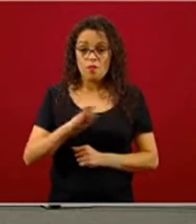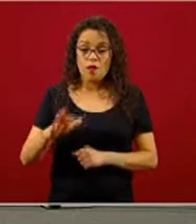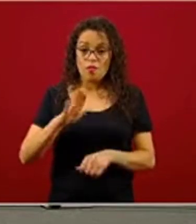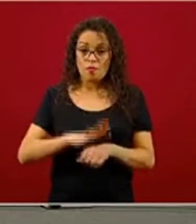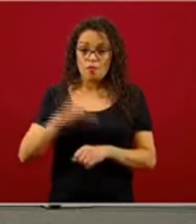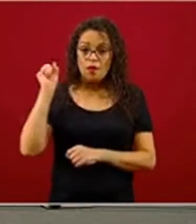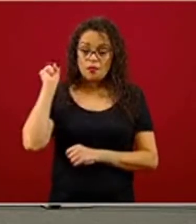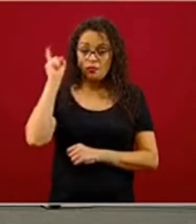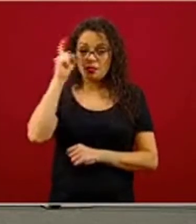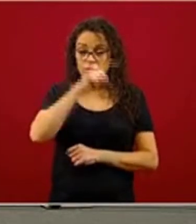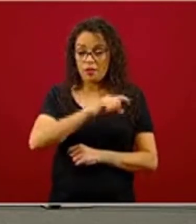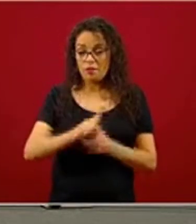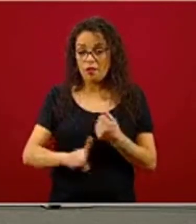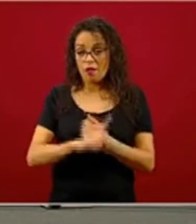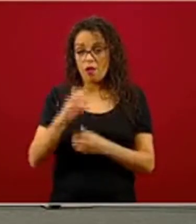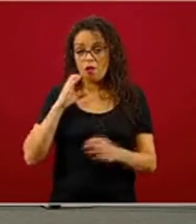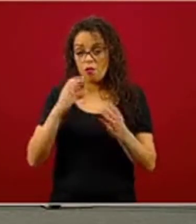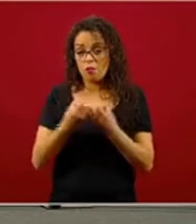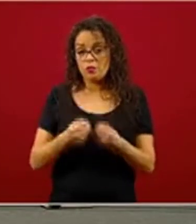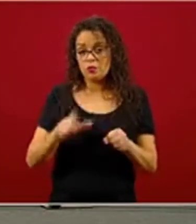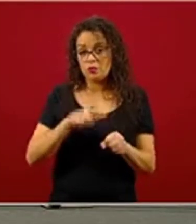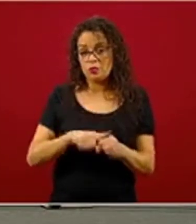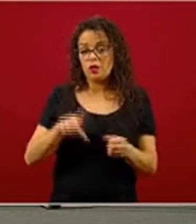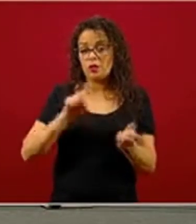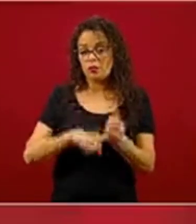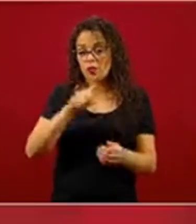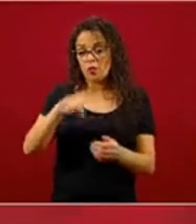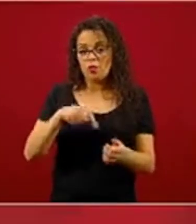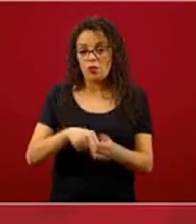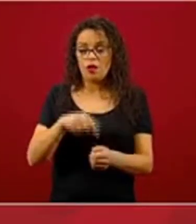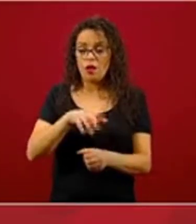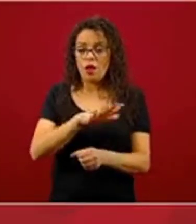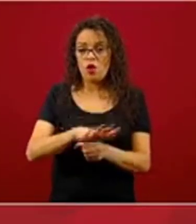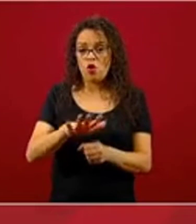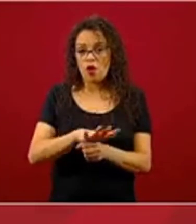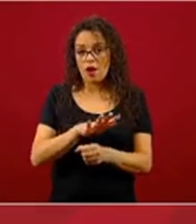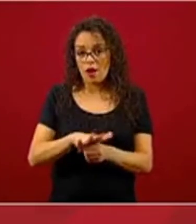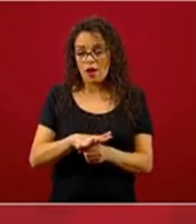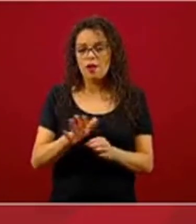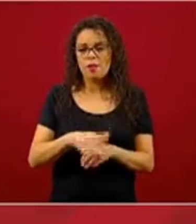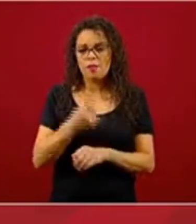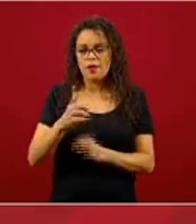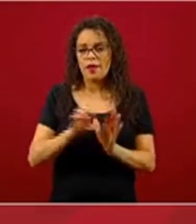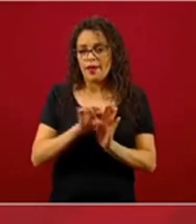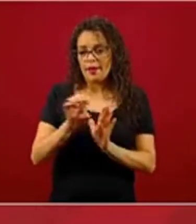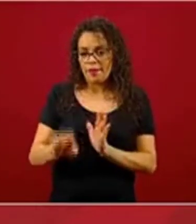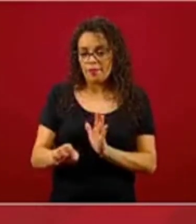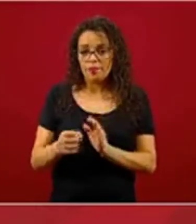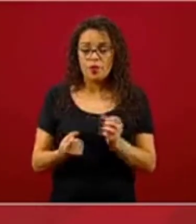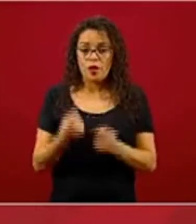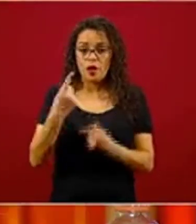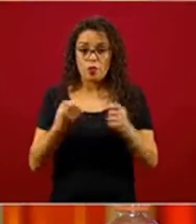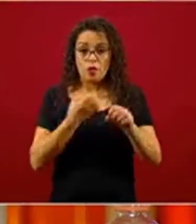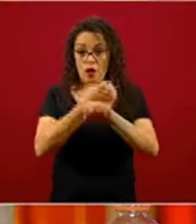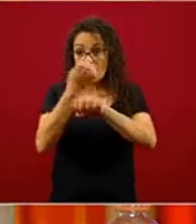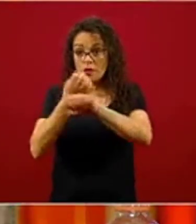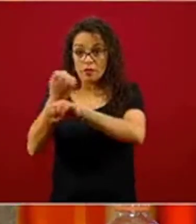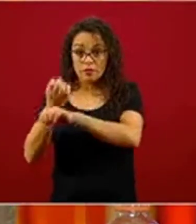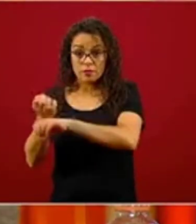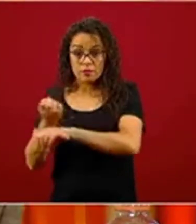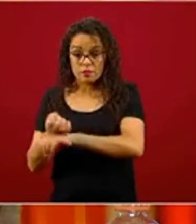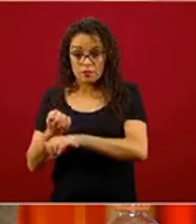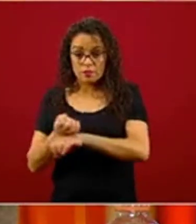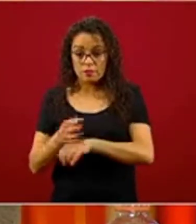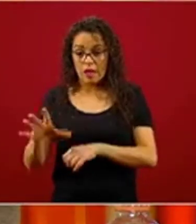comunicación social en el nivel local. Porque, pongo un ejemplo, alguno de los estados pudiera estar con una